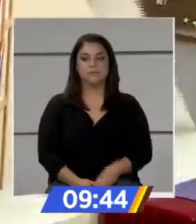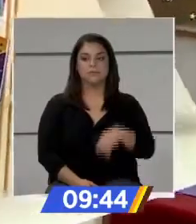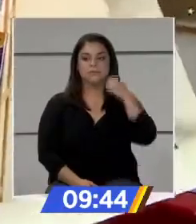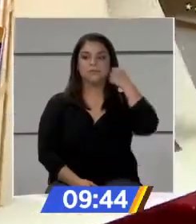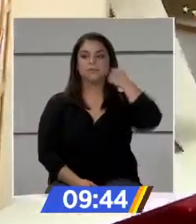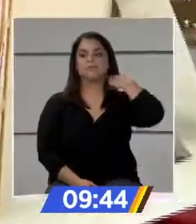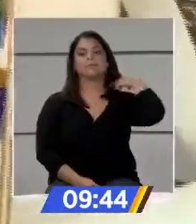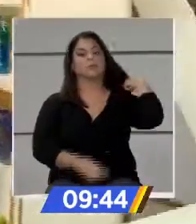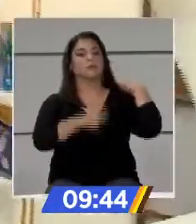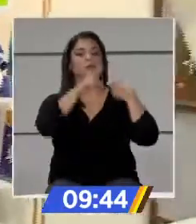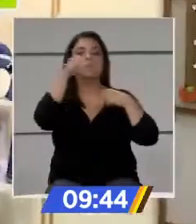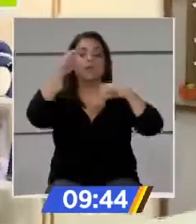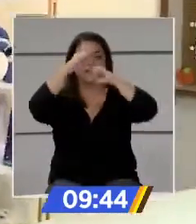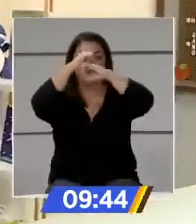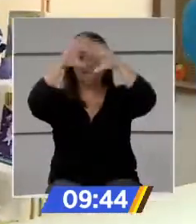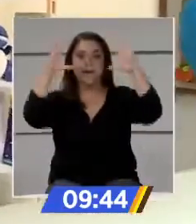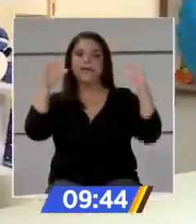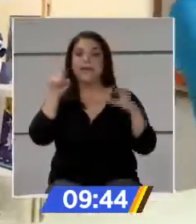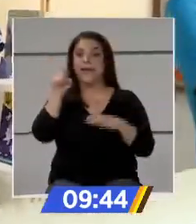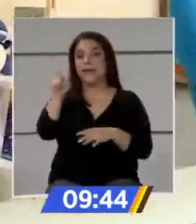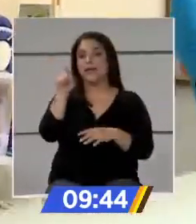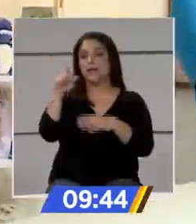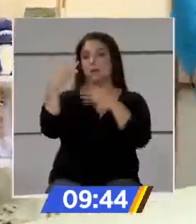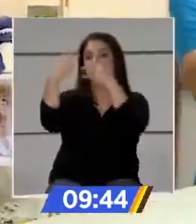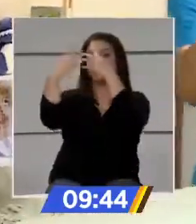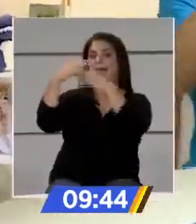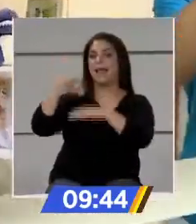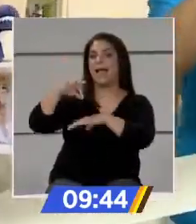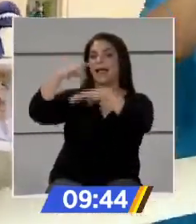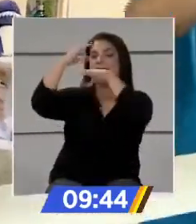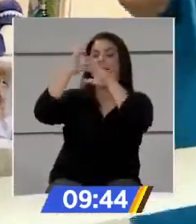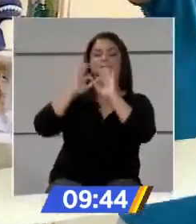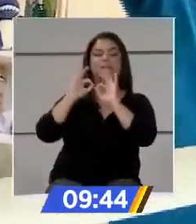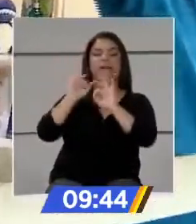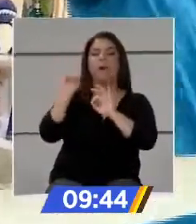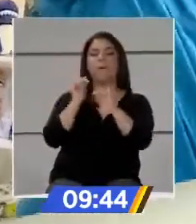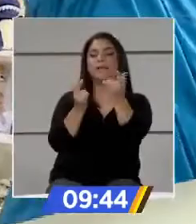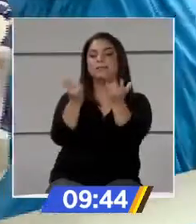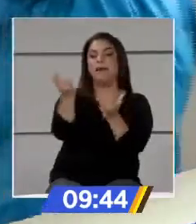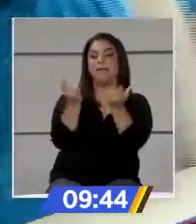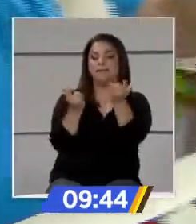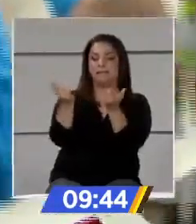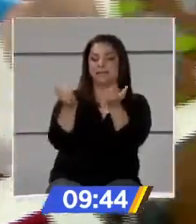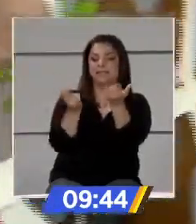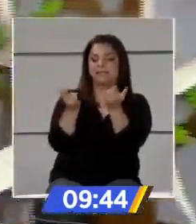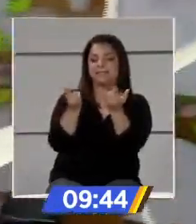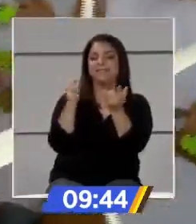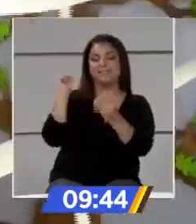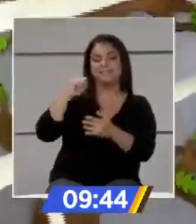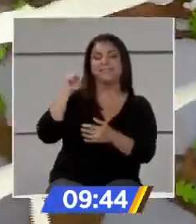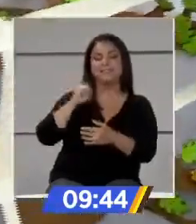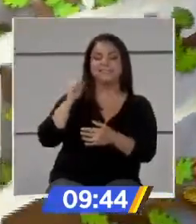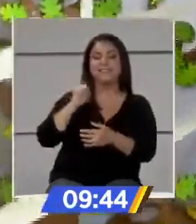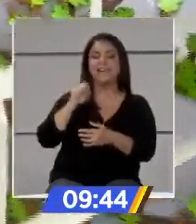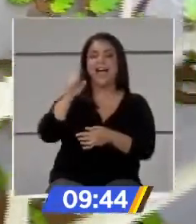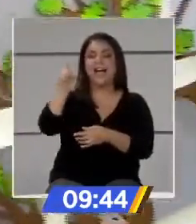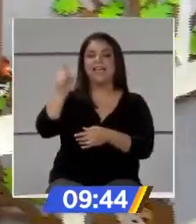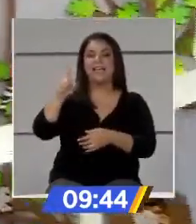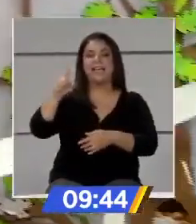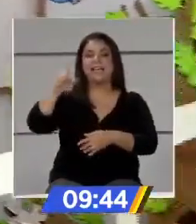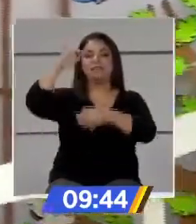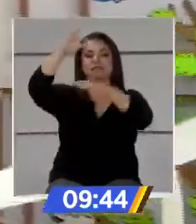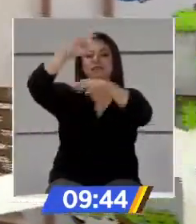Ustedes imagínense que esto es una telaraña súper bien hecha, puro Spider-Man. Spider-Man, exactamente. Sí. Donde cayó Mary